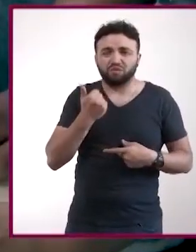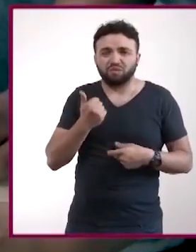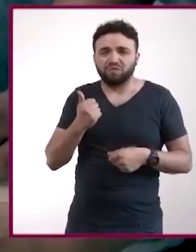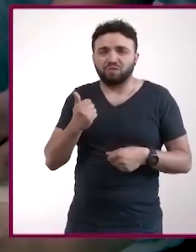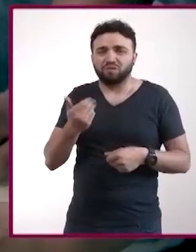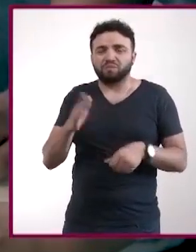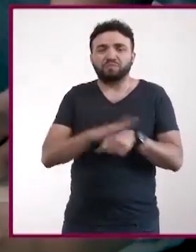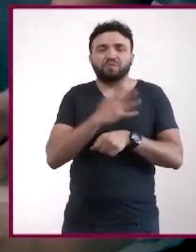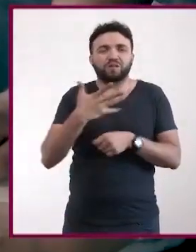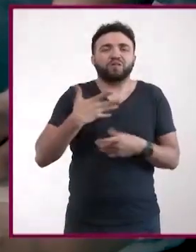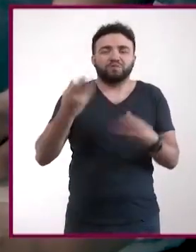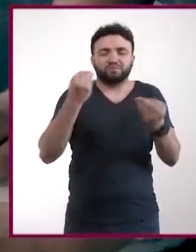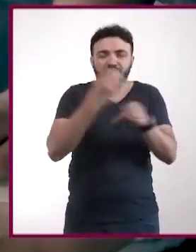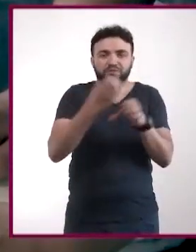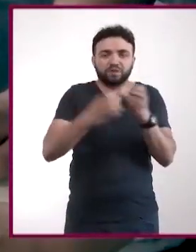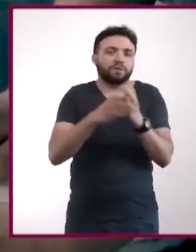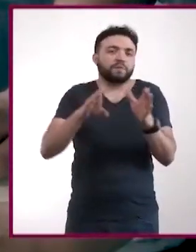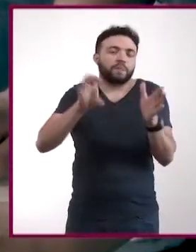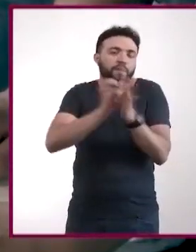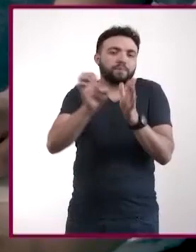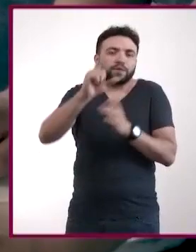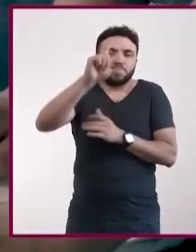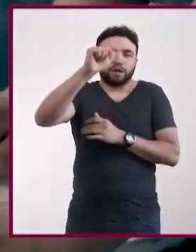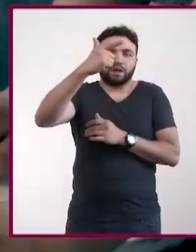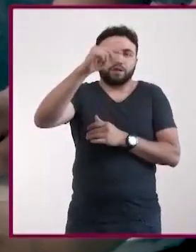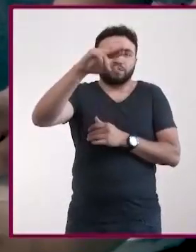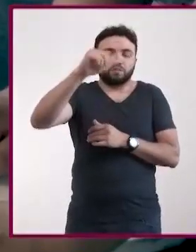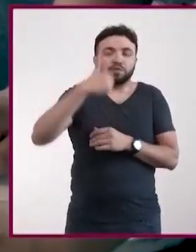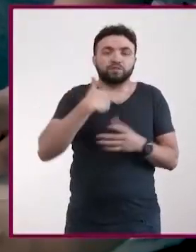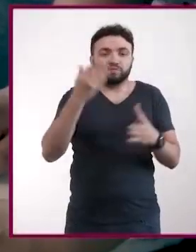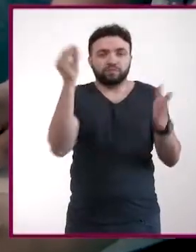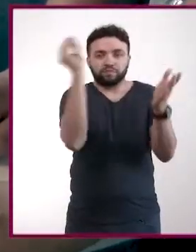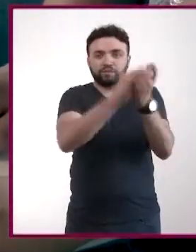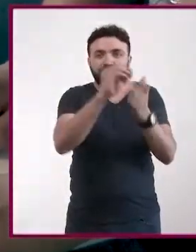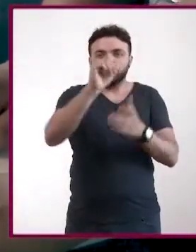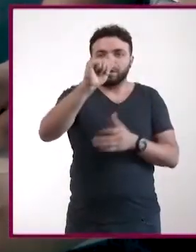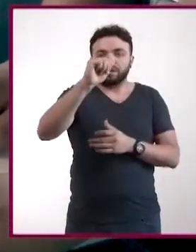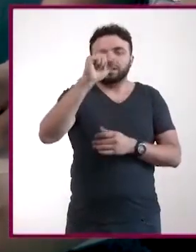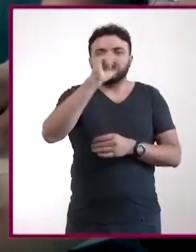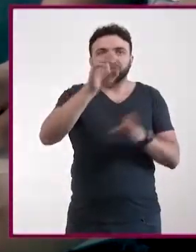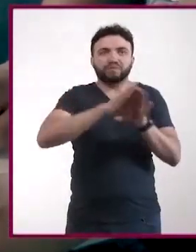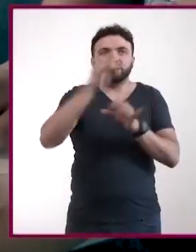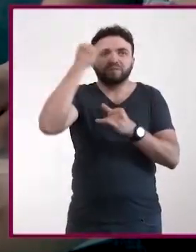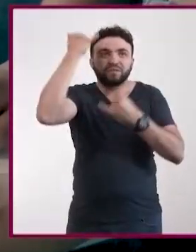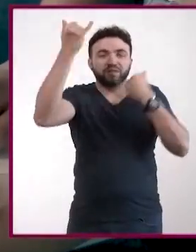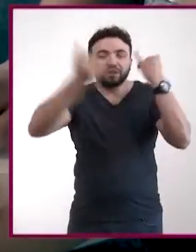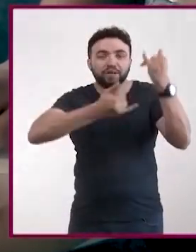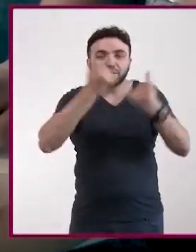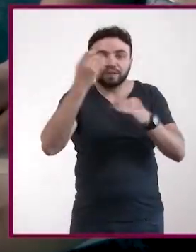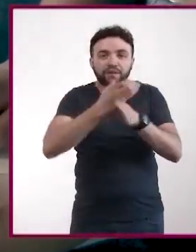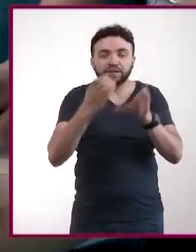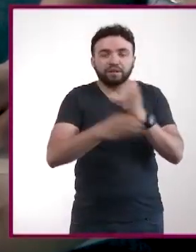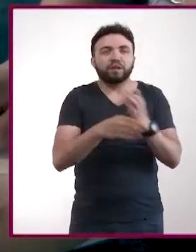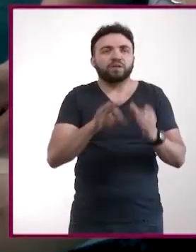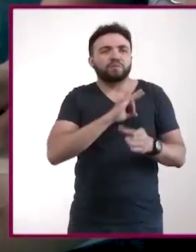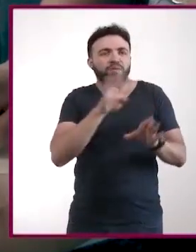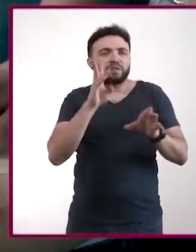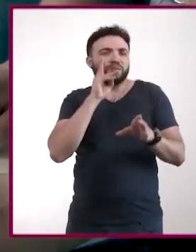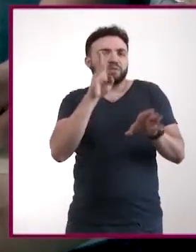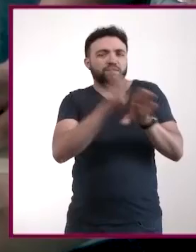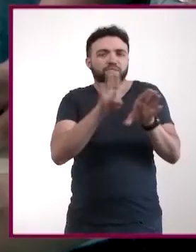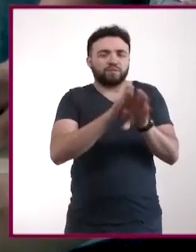Porque hice muchas cosas, por ejemplo, ahí en la laguna, abstractas, que no... Pues sí tienen algo que ver pues, con lo intrincado,